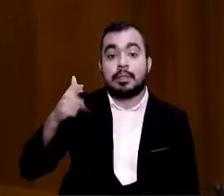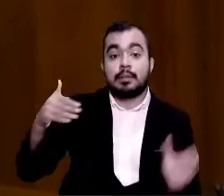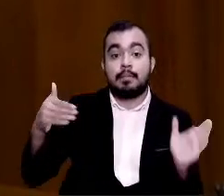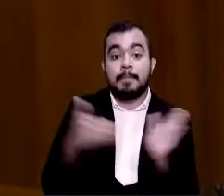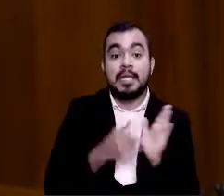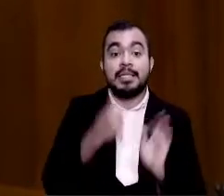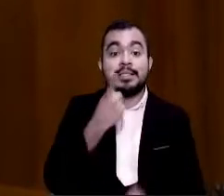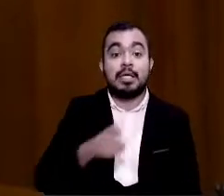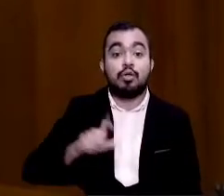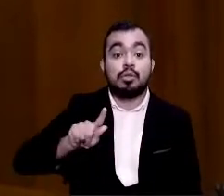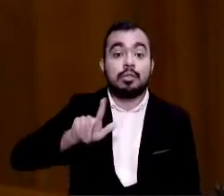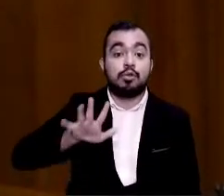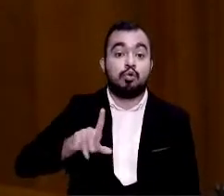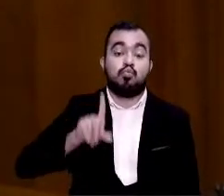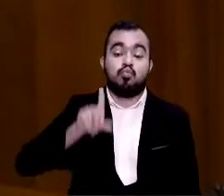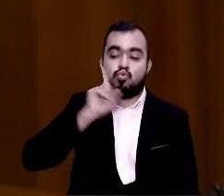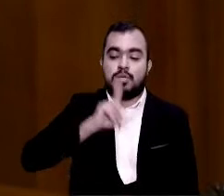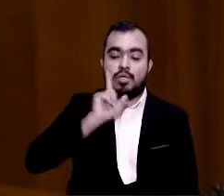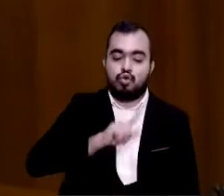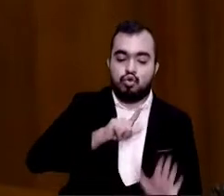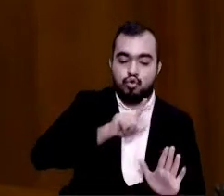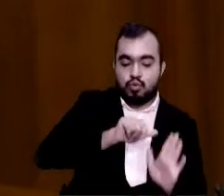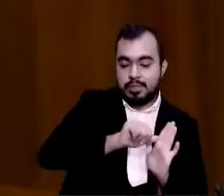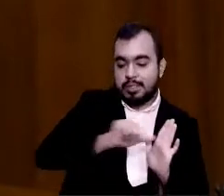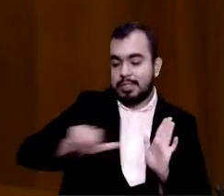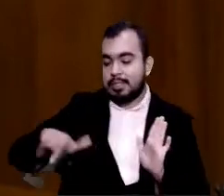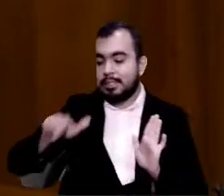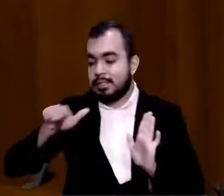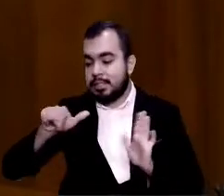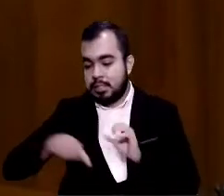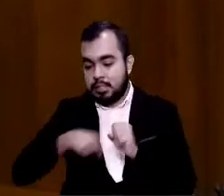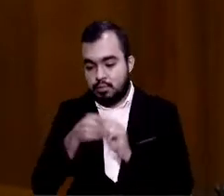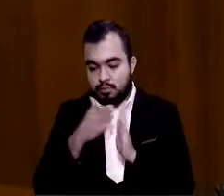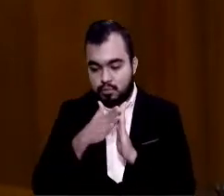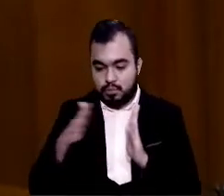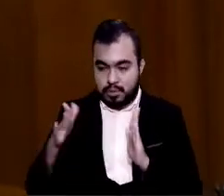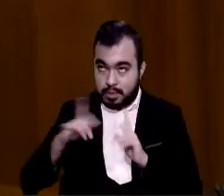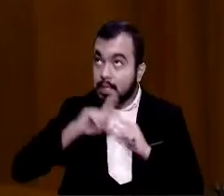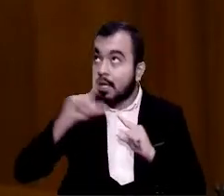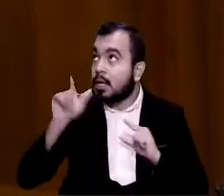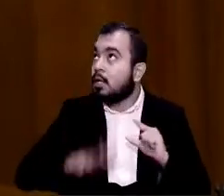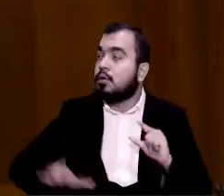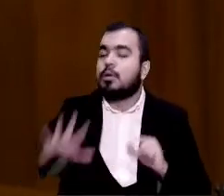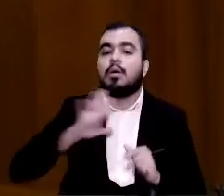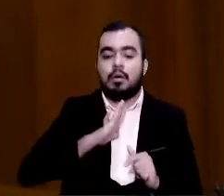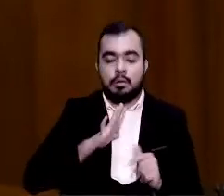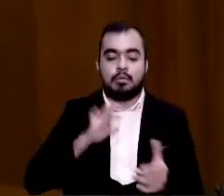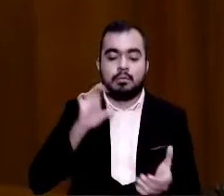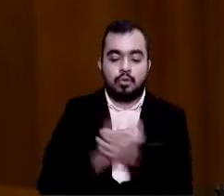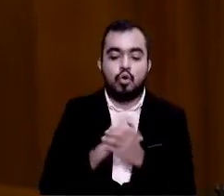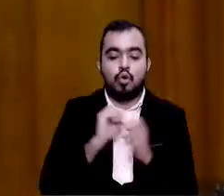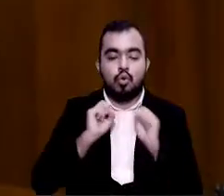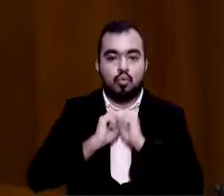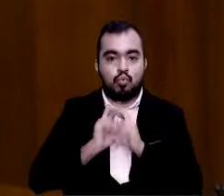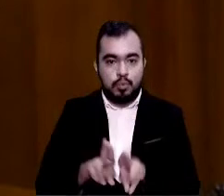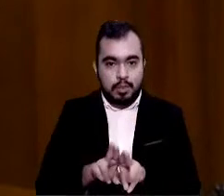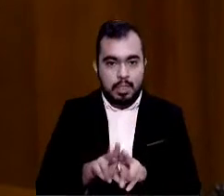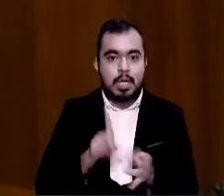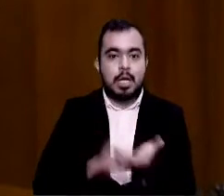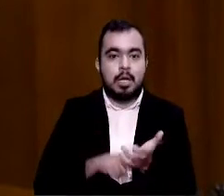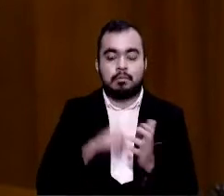237.175 mujeres de entre 12 y 17 años a nivel nacional se encontraban casadas o unidas en el 2020, lo que equivale